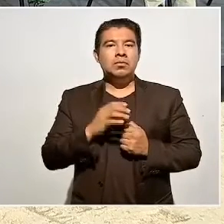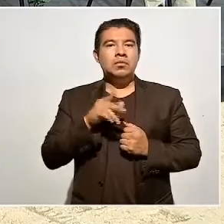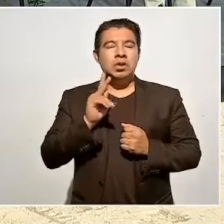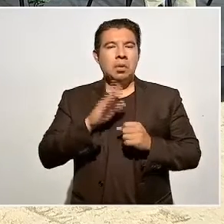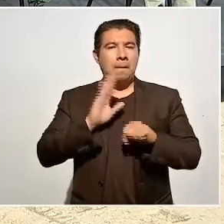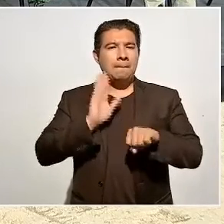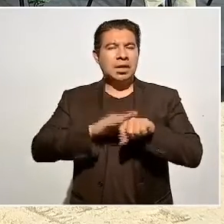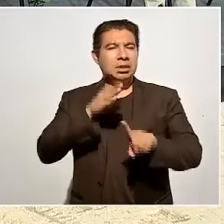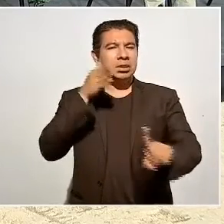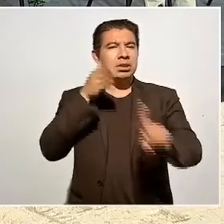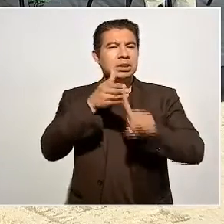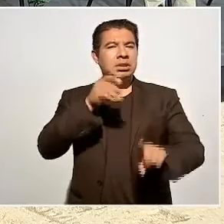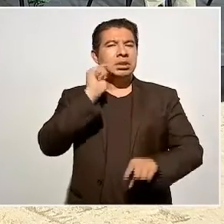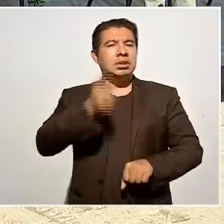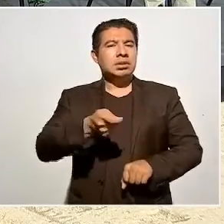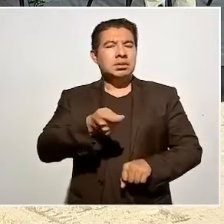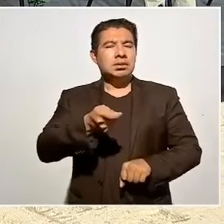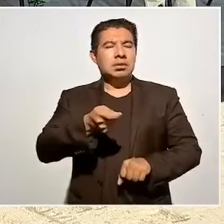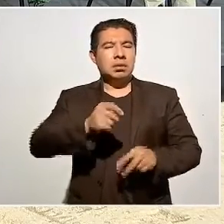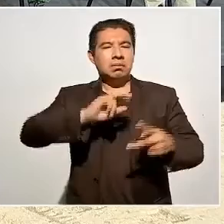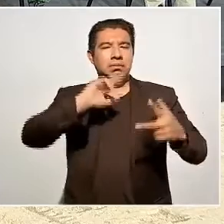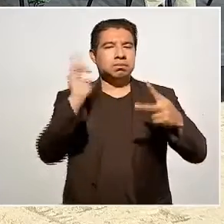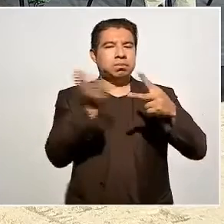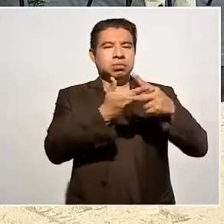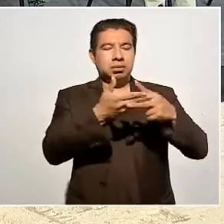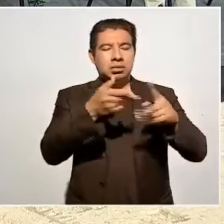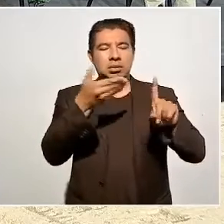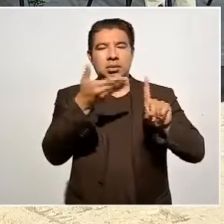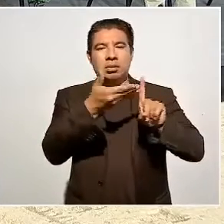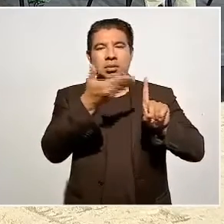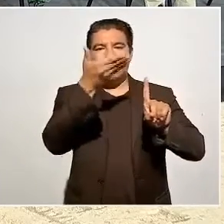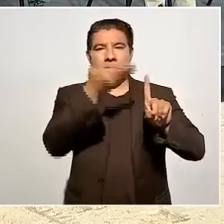especial por el asesinato de Cuauhtémoc,